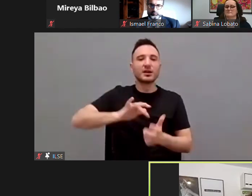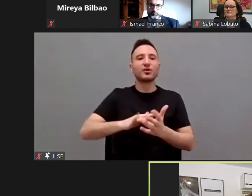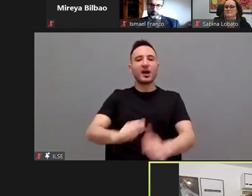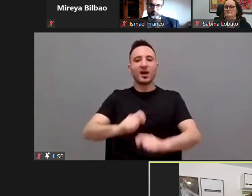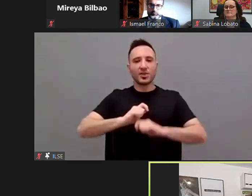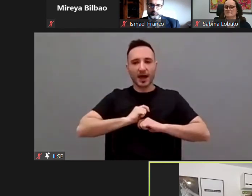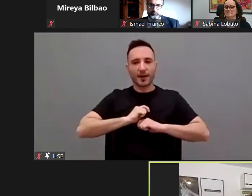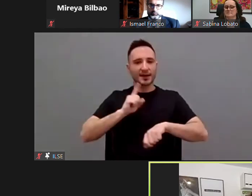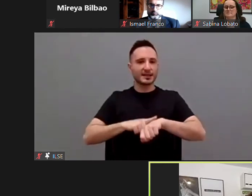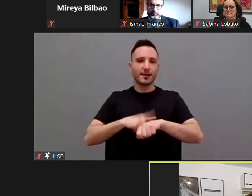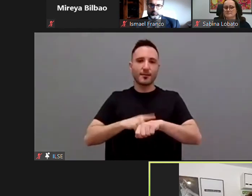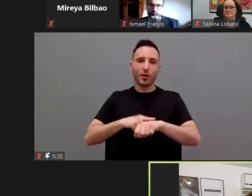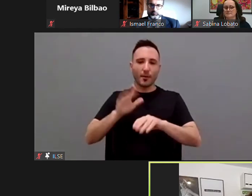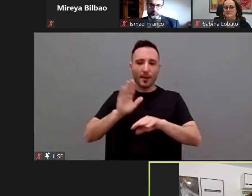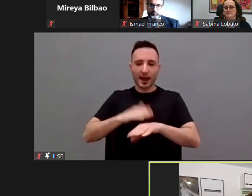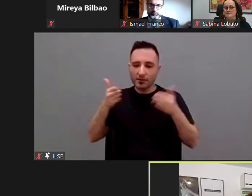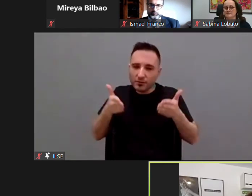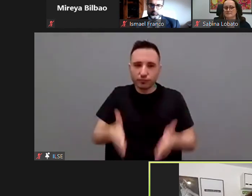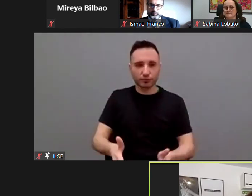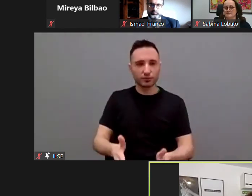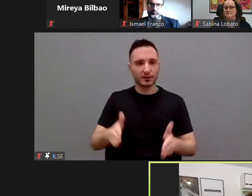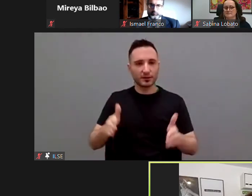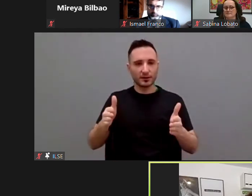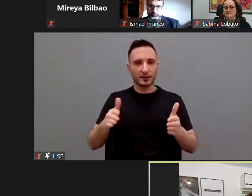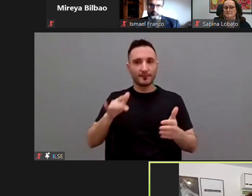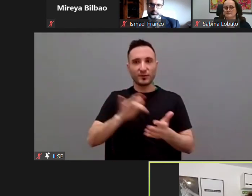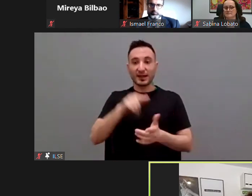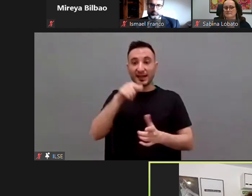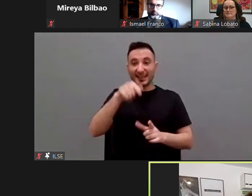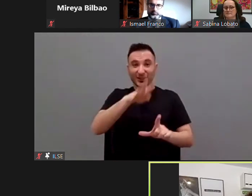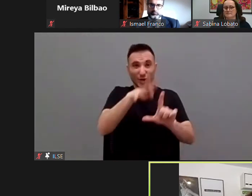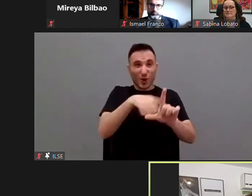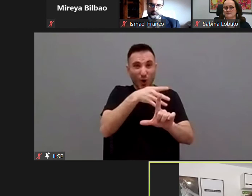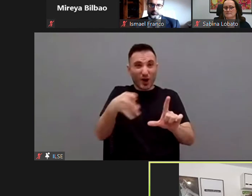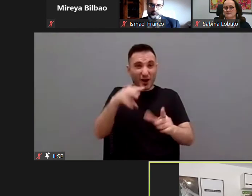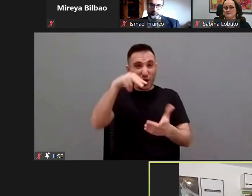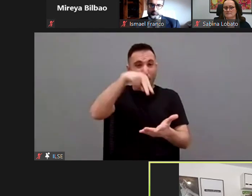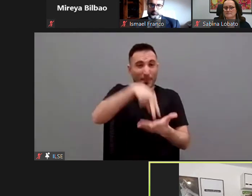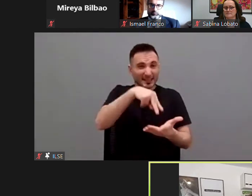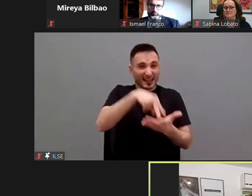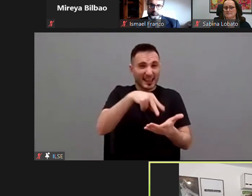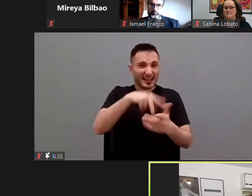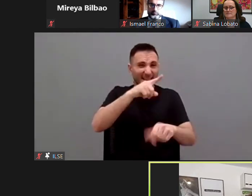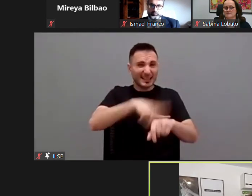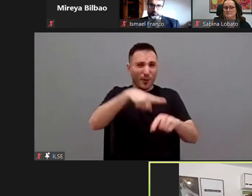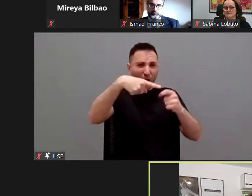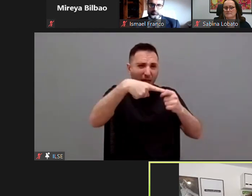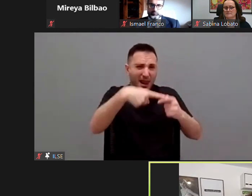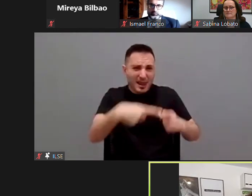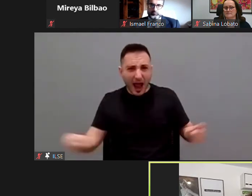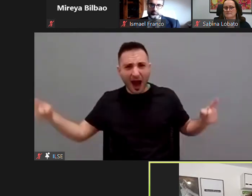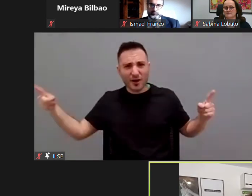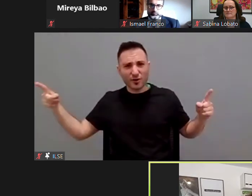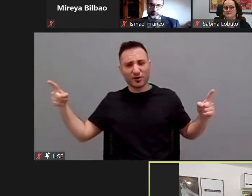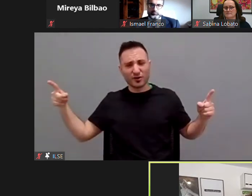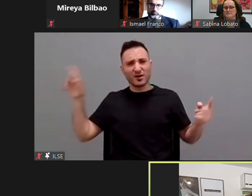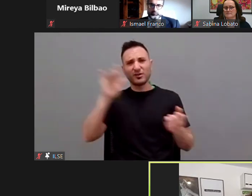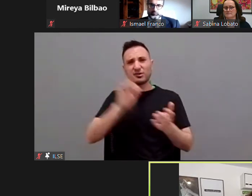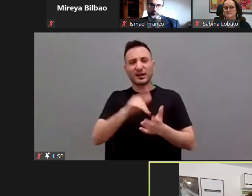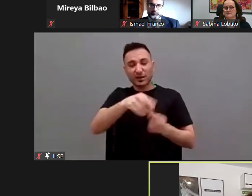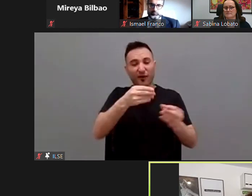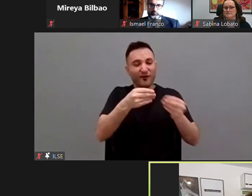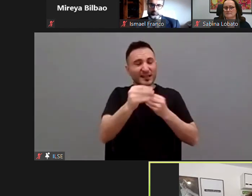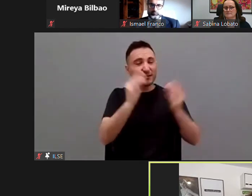lo que no tiene sentido es que tengamos estos horarios presenciales tan alargados y que no entendamos ciertas medidas como la flexibilidad. Es que hay que cambiar